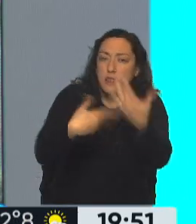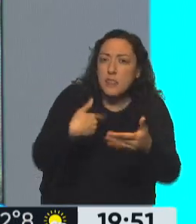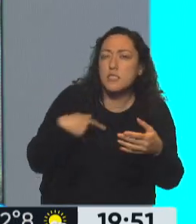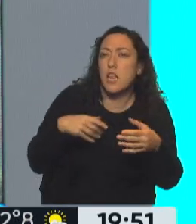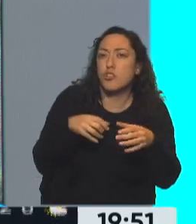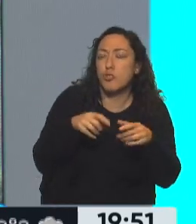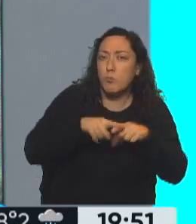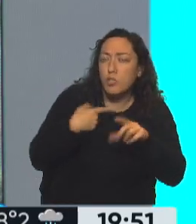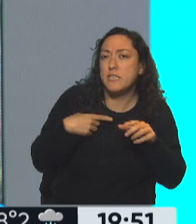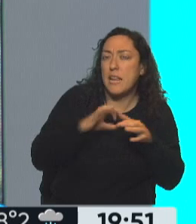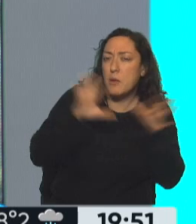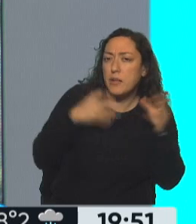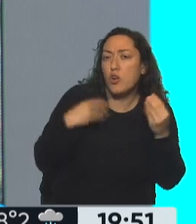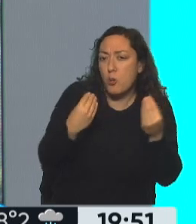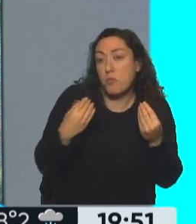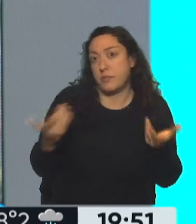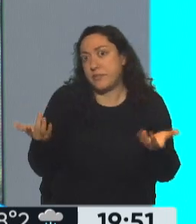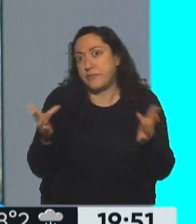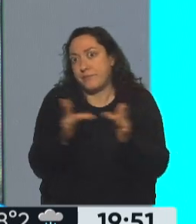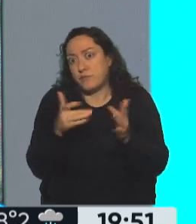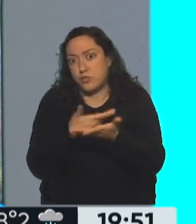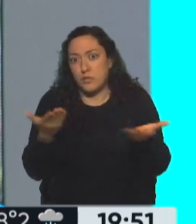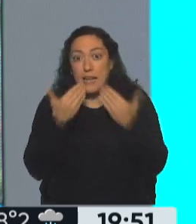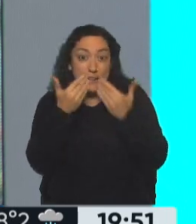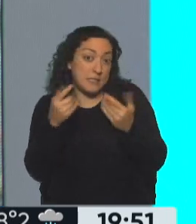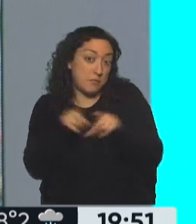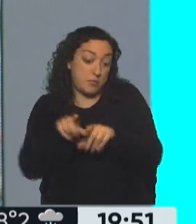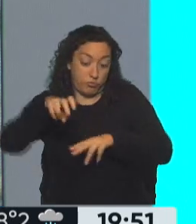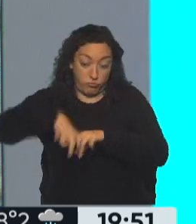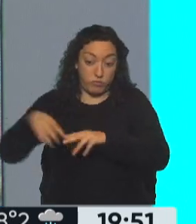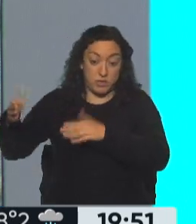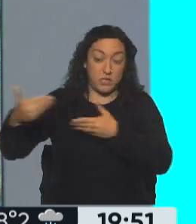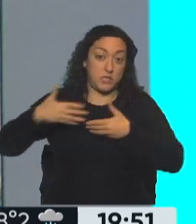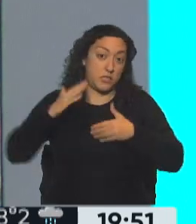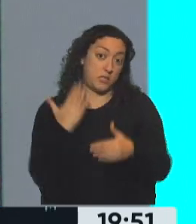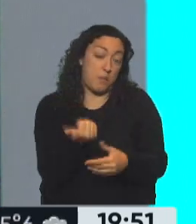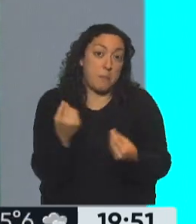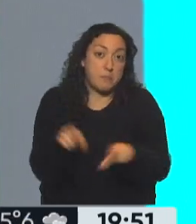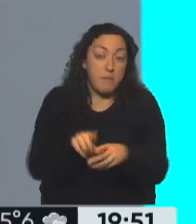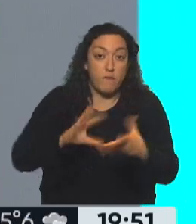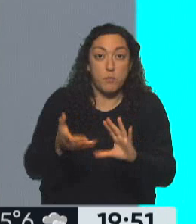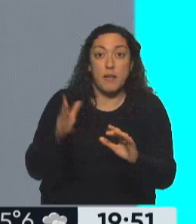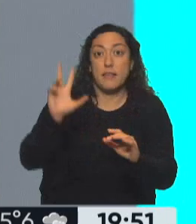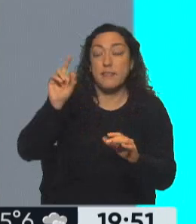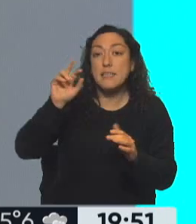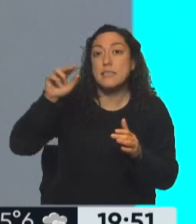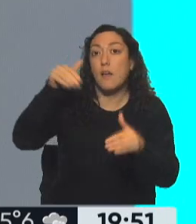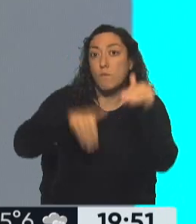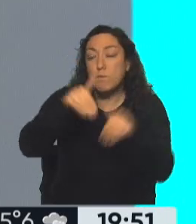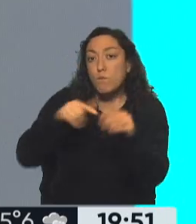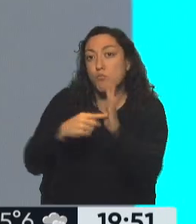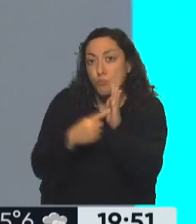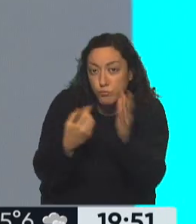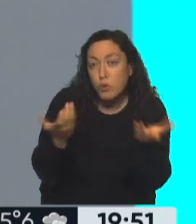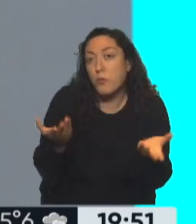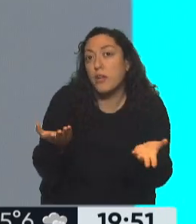es abismal el fenómeno de las redes. De hecho, yo estoy acá sentado por la misma razón que hoy Milei saca 30 puntos, que es por esto, por el celular y por las redes, porque la gente